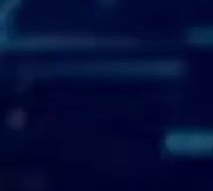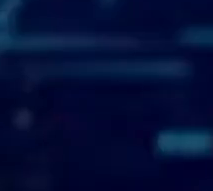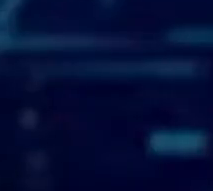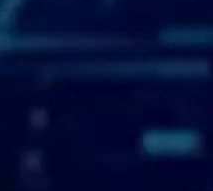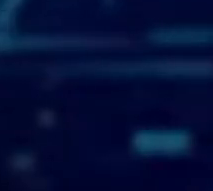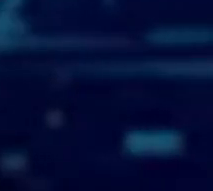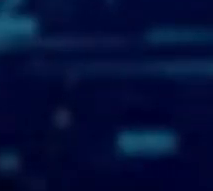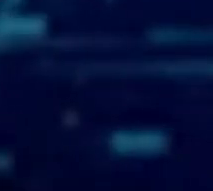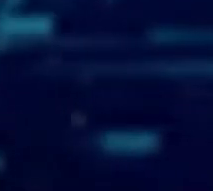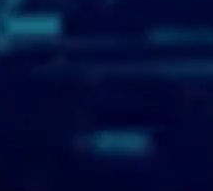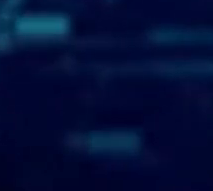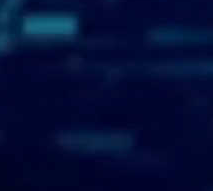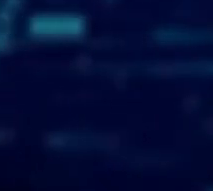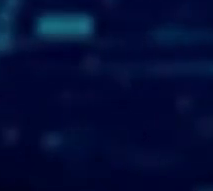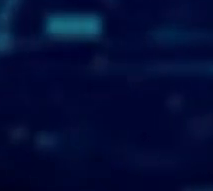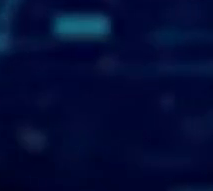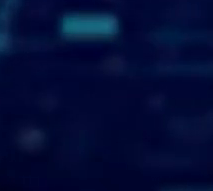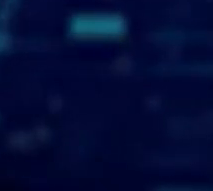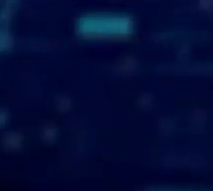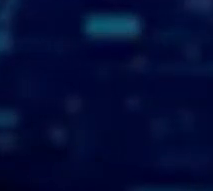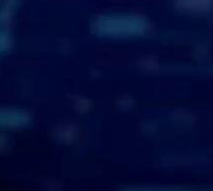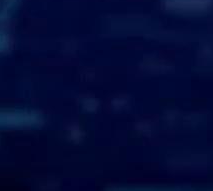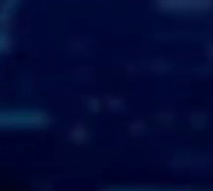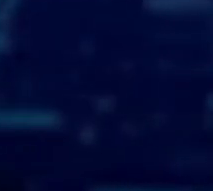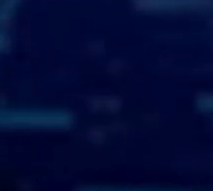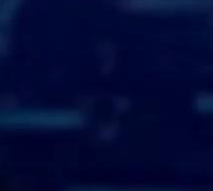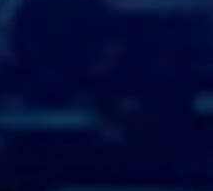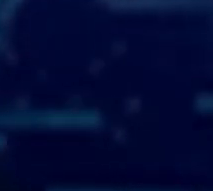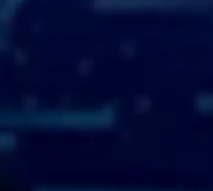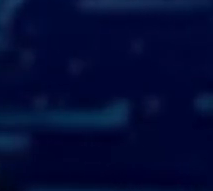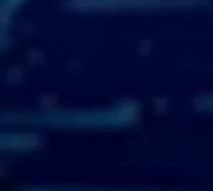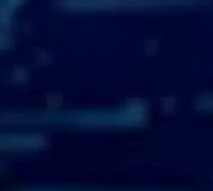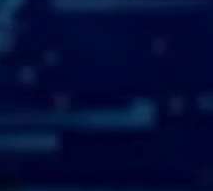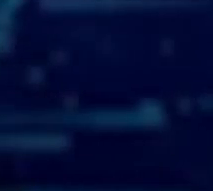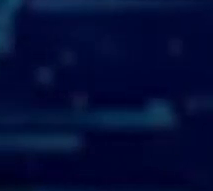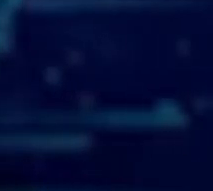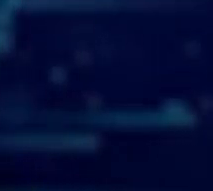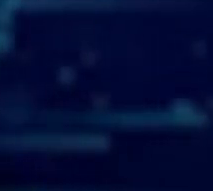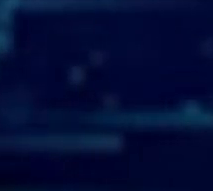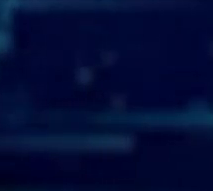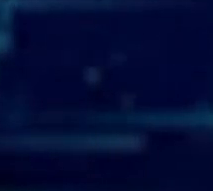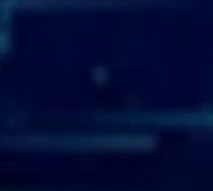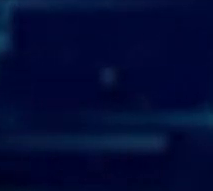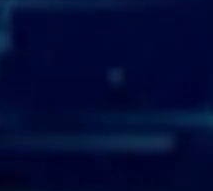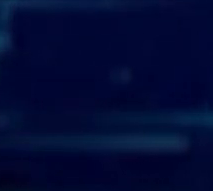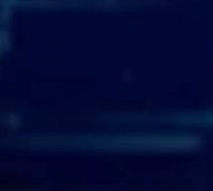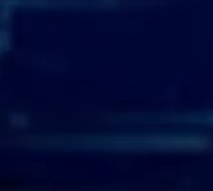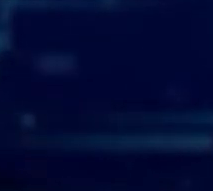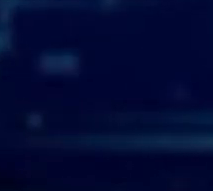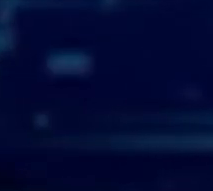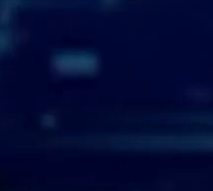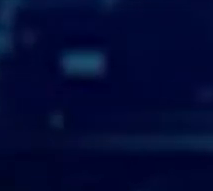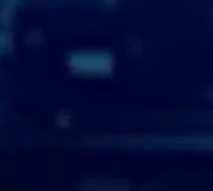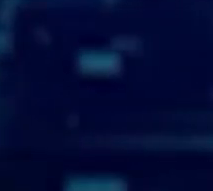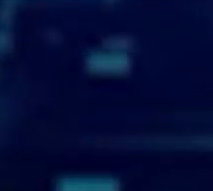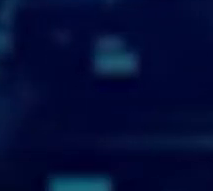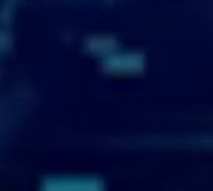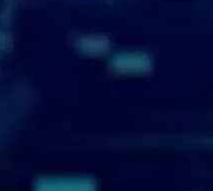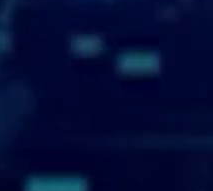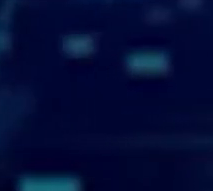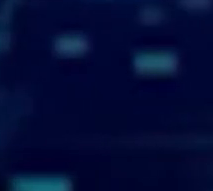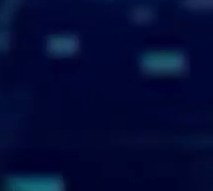cciencia@congreso.gob.pe con el objetivo de recibir denuncias ciudadanas sobre casos irregulares respecto a investigaciones científicas o registro